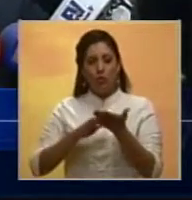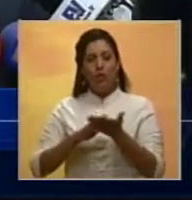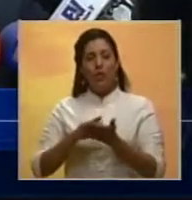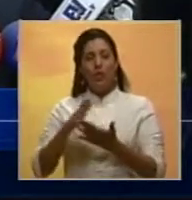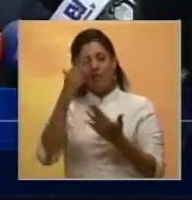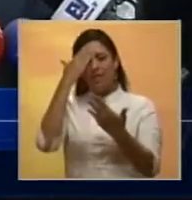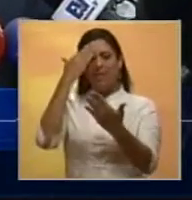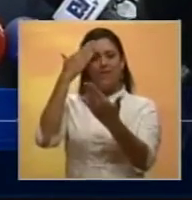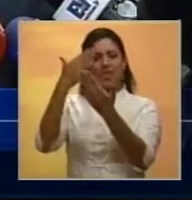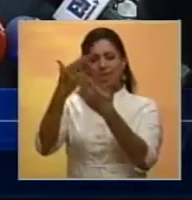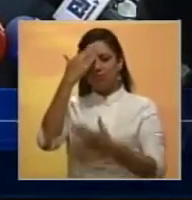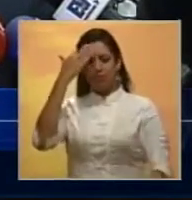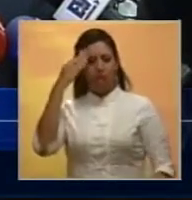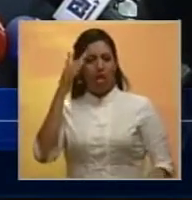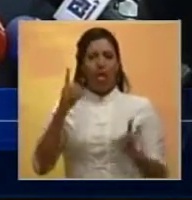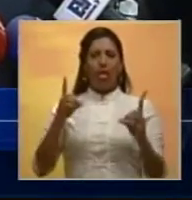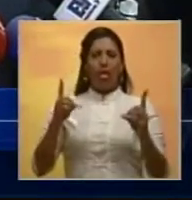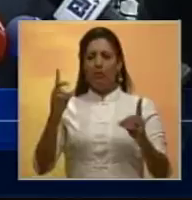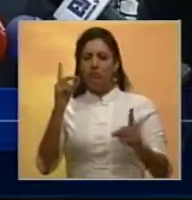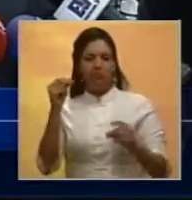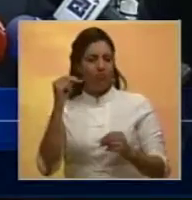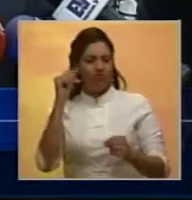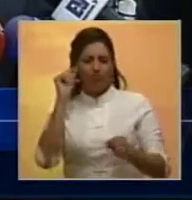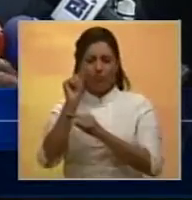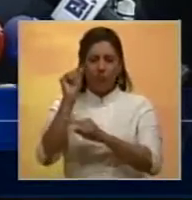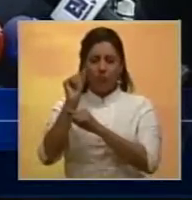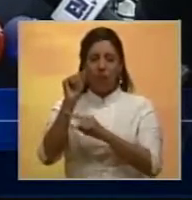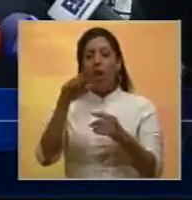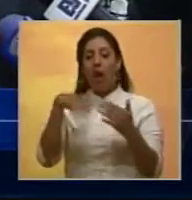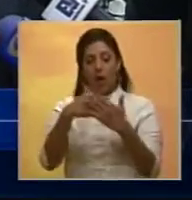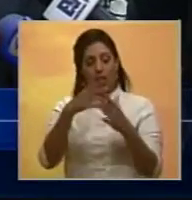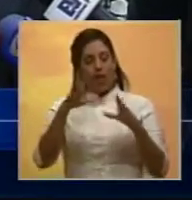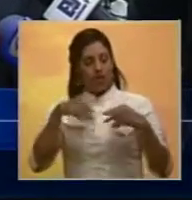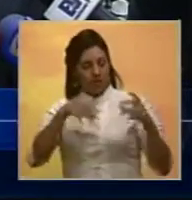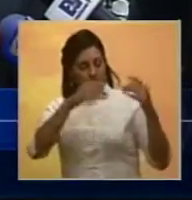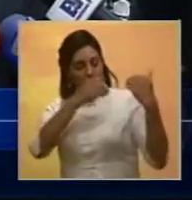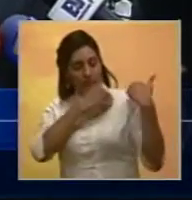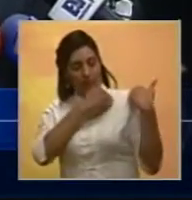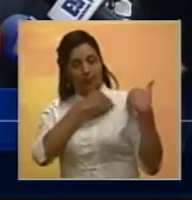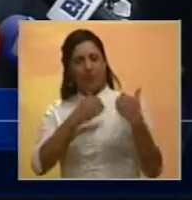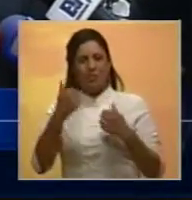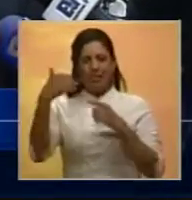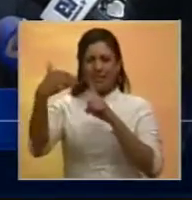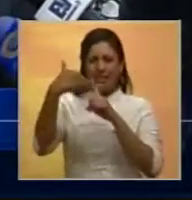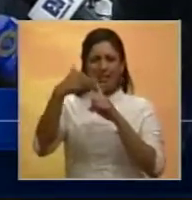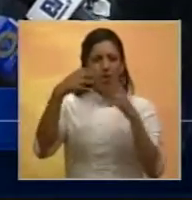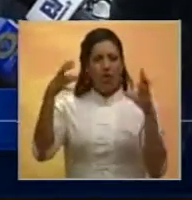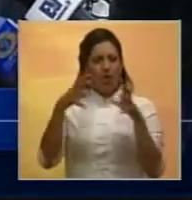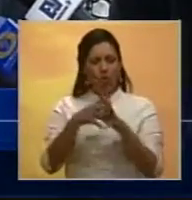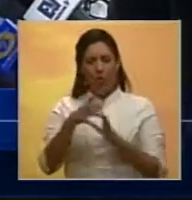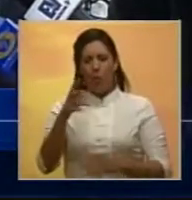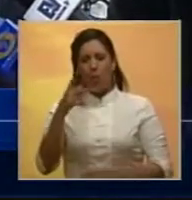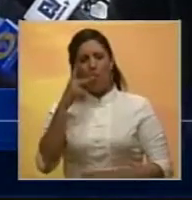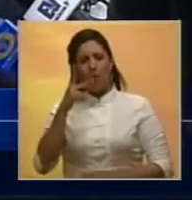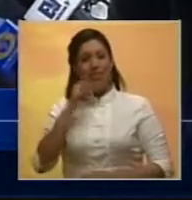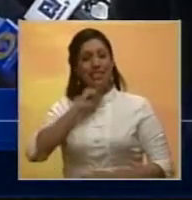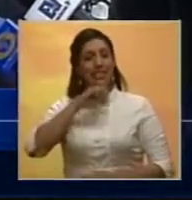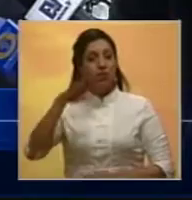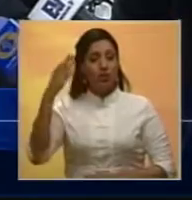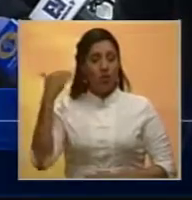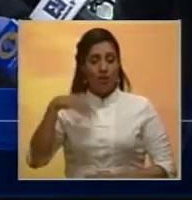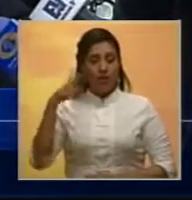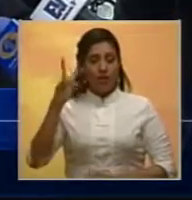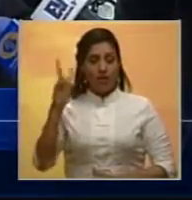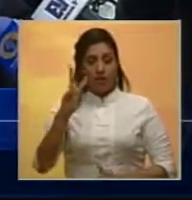de frente, sin titubeos, y asumiendo las consecuencias de la represión más brutal que ha tenido partido político en la historia reciente